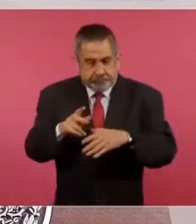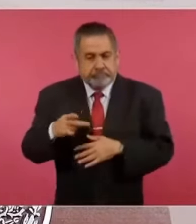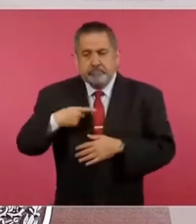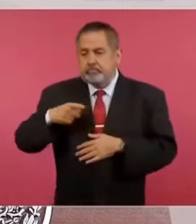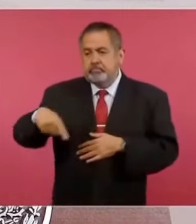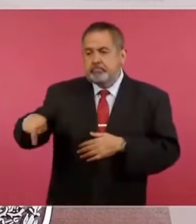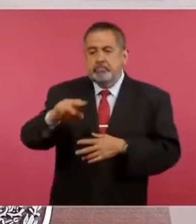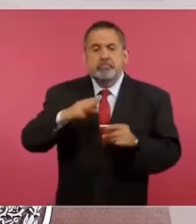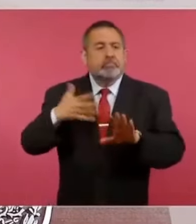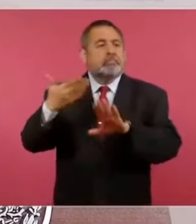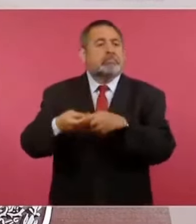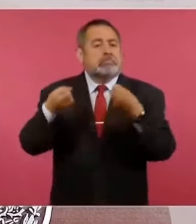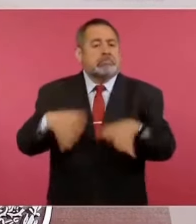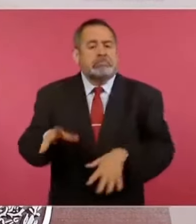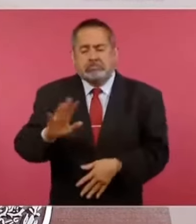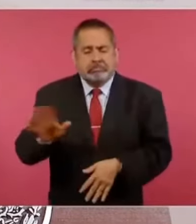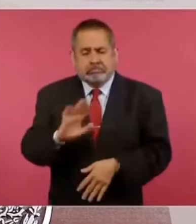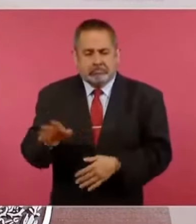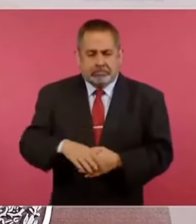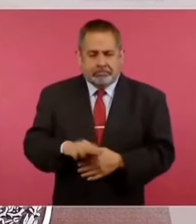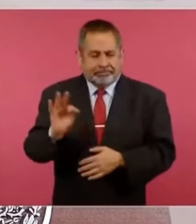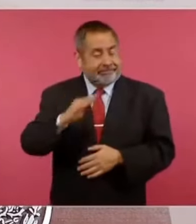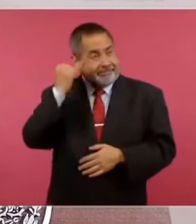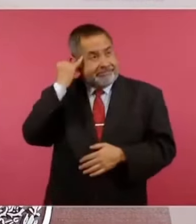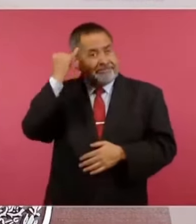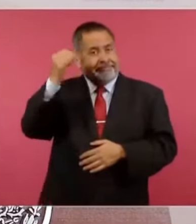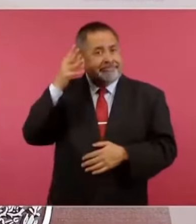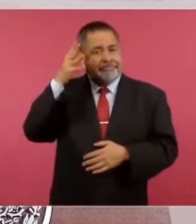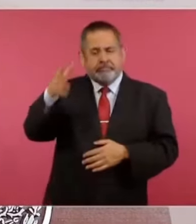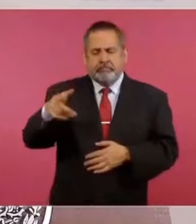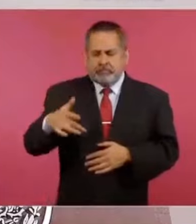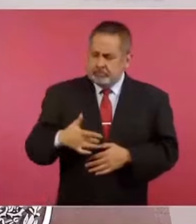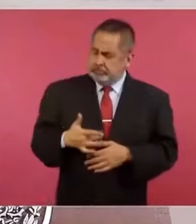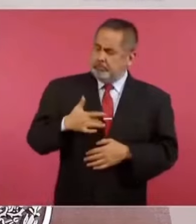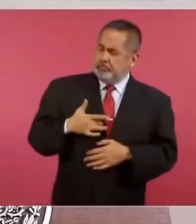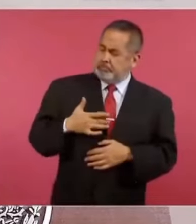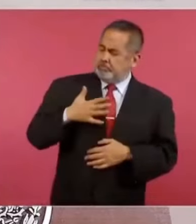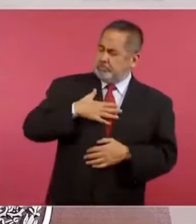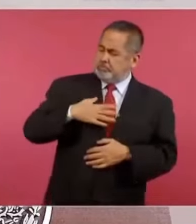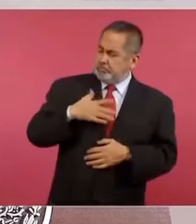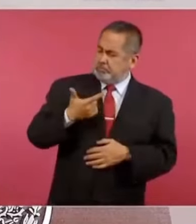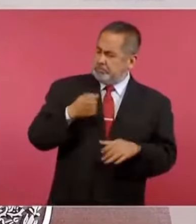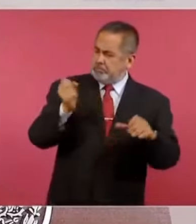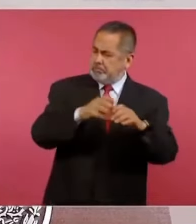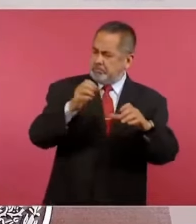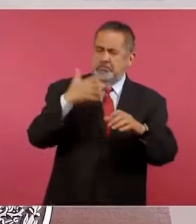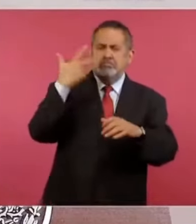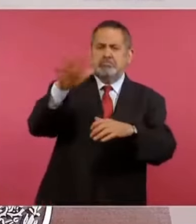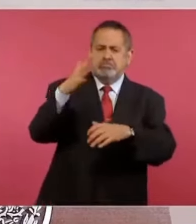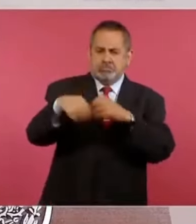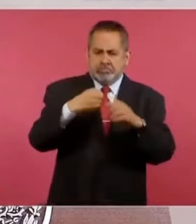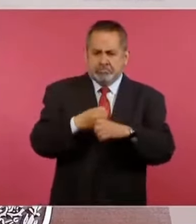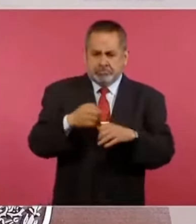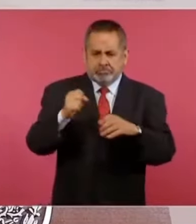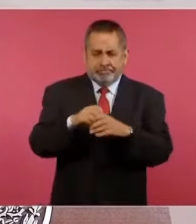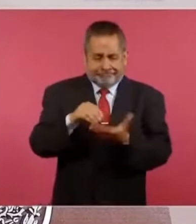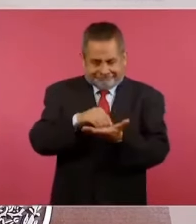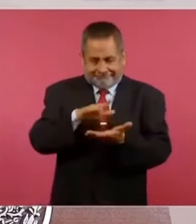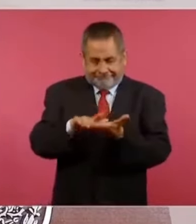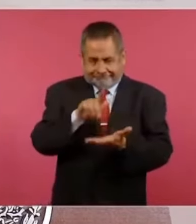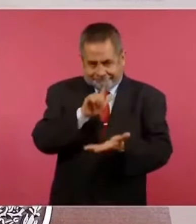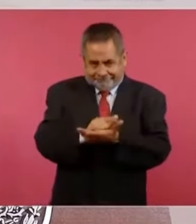no hay ninguna afectación, porque si alguien reclama esos fondos después de 10 años, como se ha dicho,